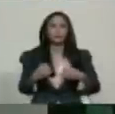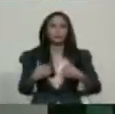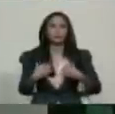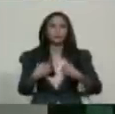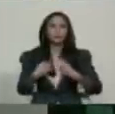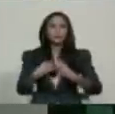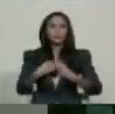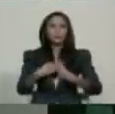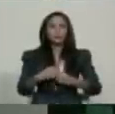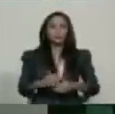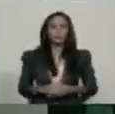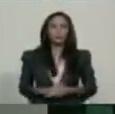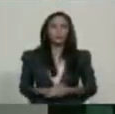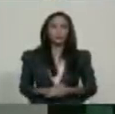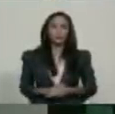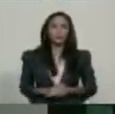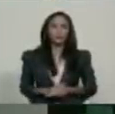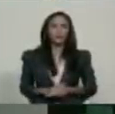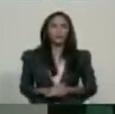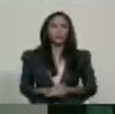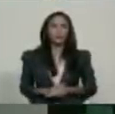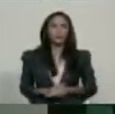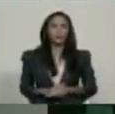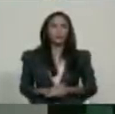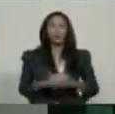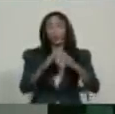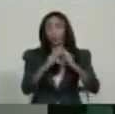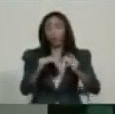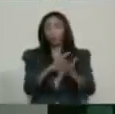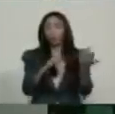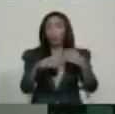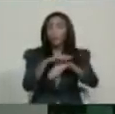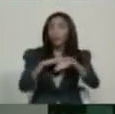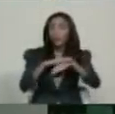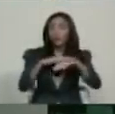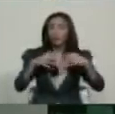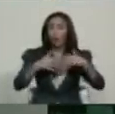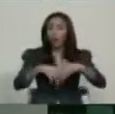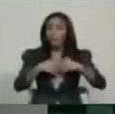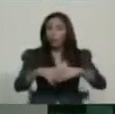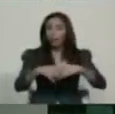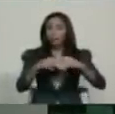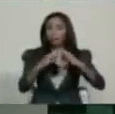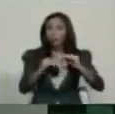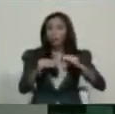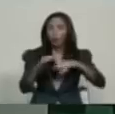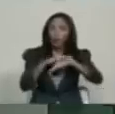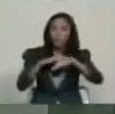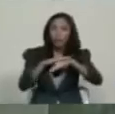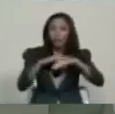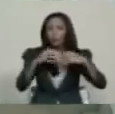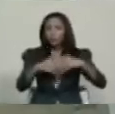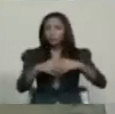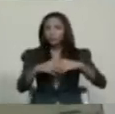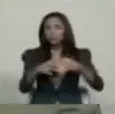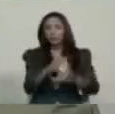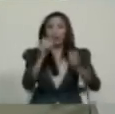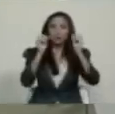periodo, creo que era Rodolfo San, ministro de Industria, en unas investigaciones que hizo, descubrió el